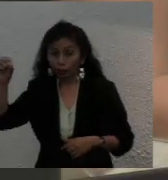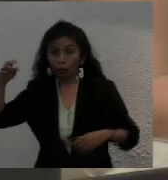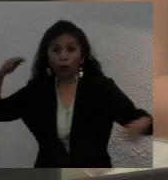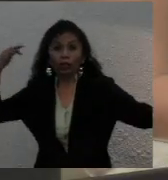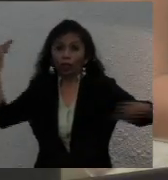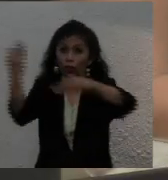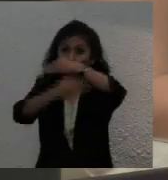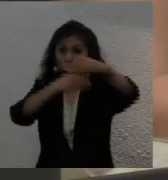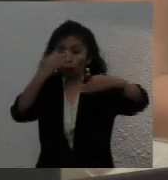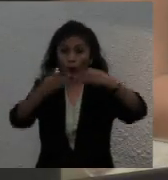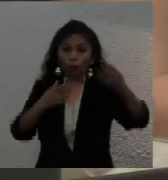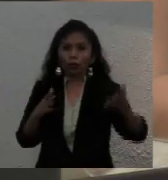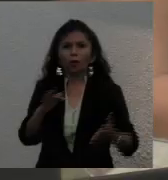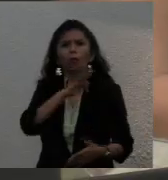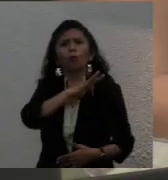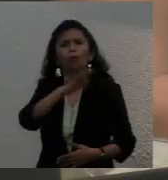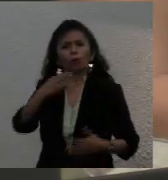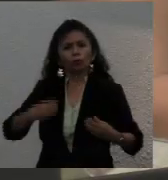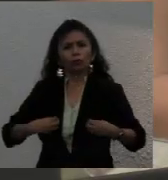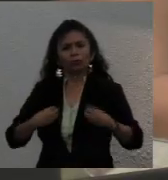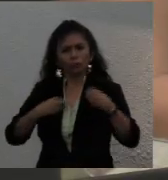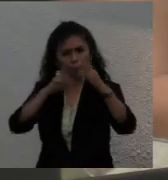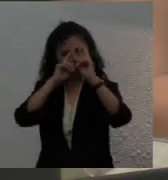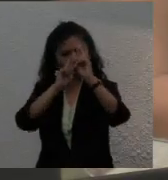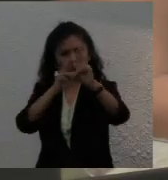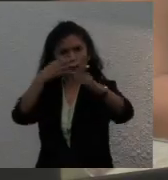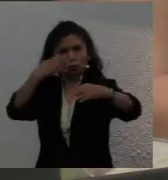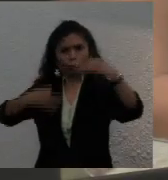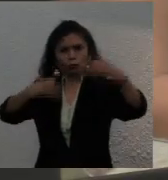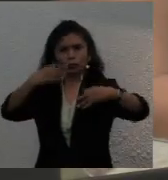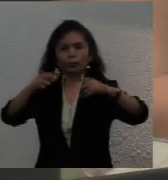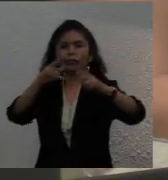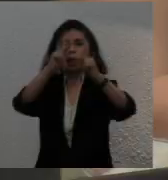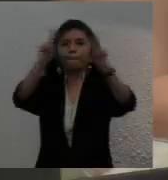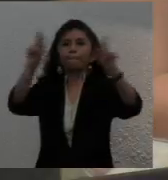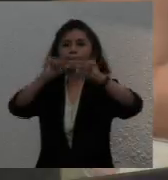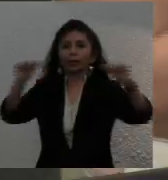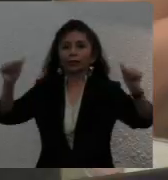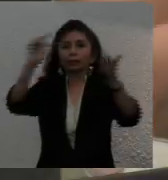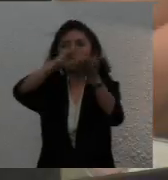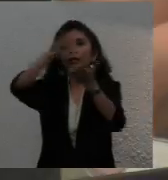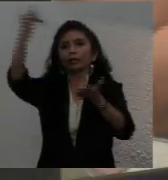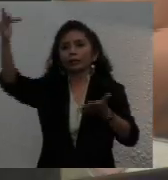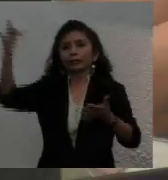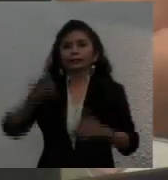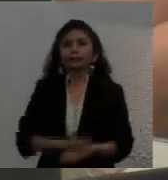y todos podamos vivir con dignidad, justicia y paz. Muchas gracias.